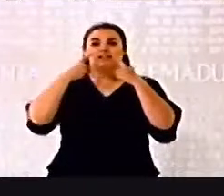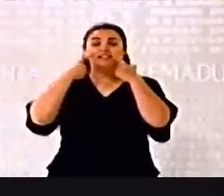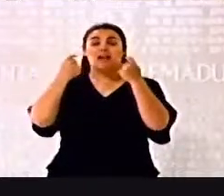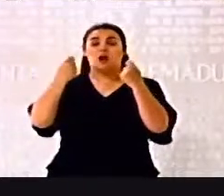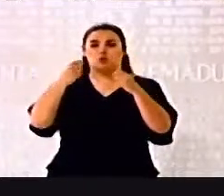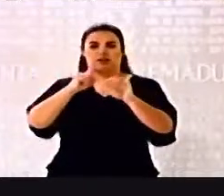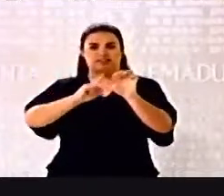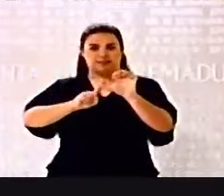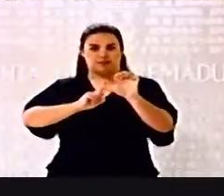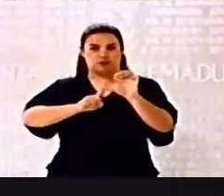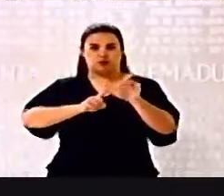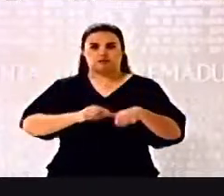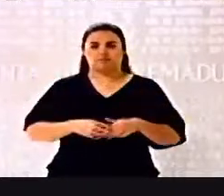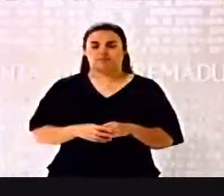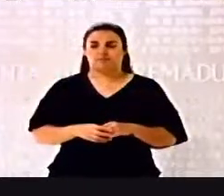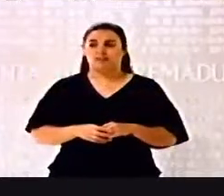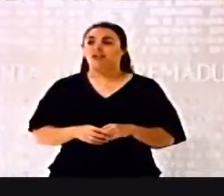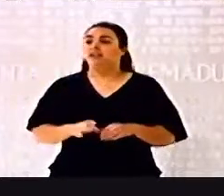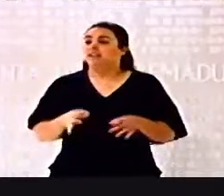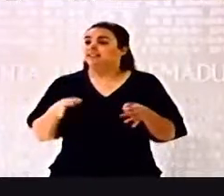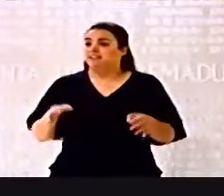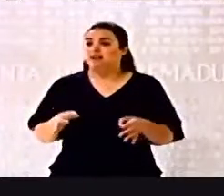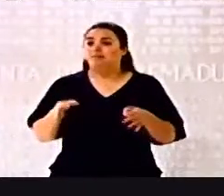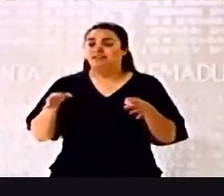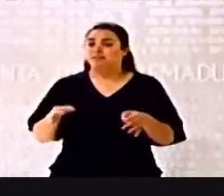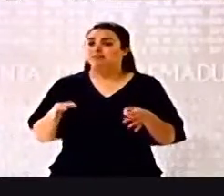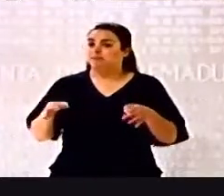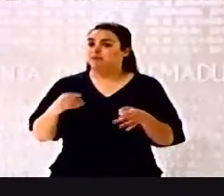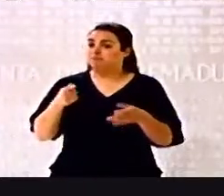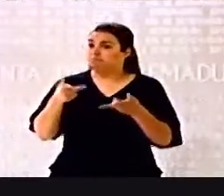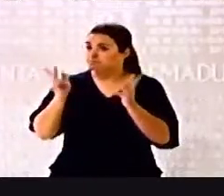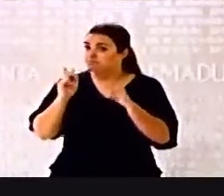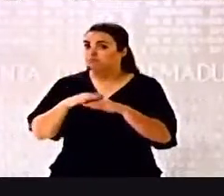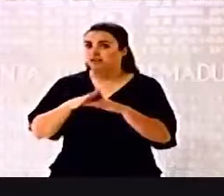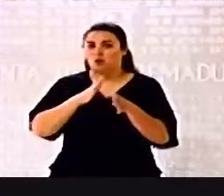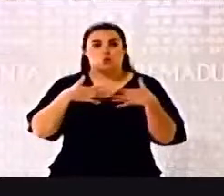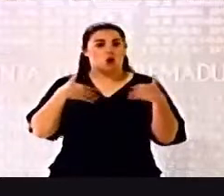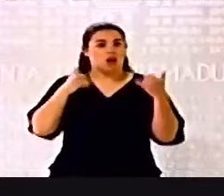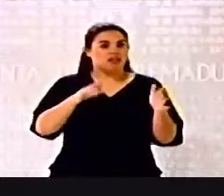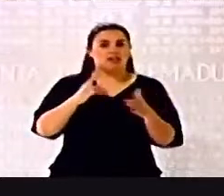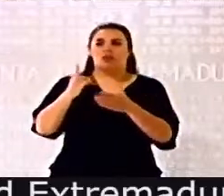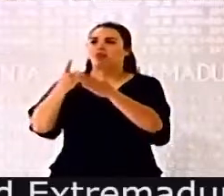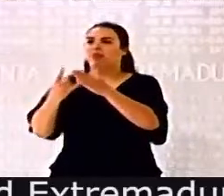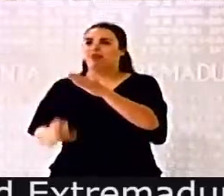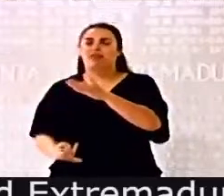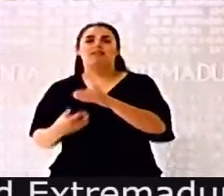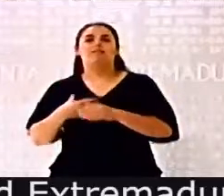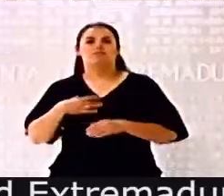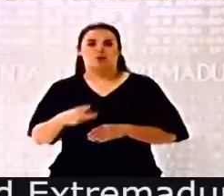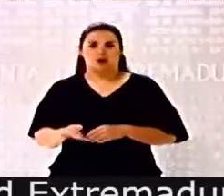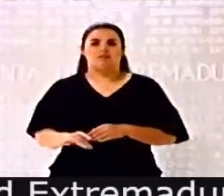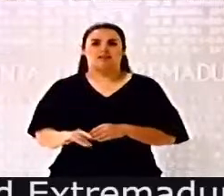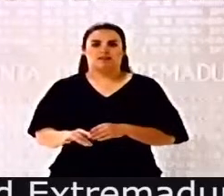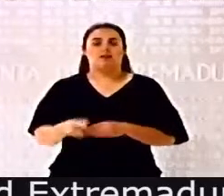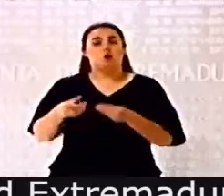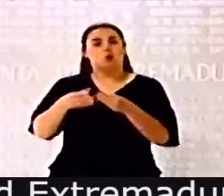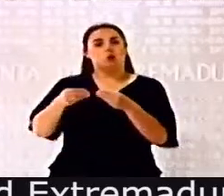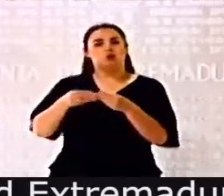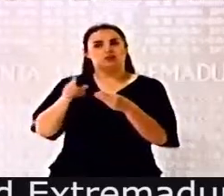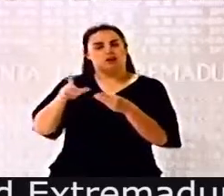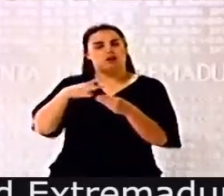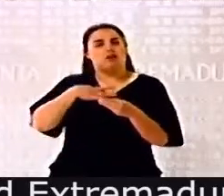Extremadura y en todo momento van a estar disponibles para que cualquiera se pueda descargar las guías y pueda hacer uso de